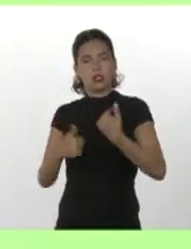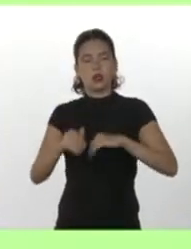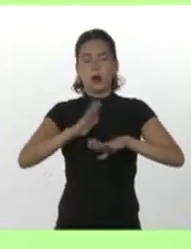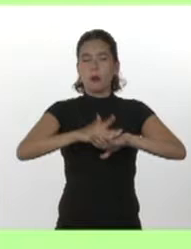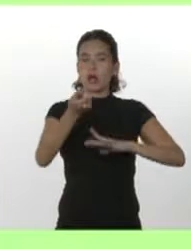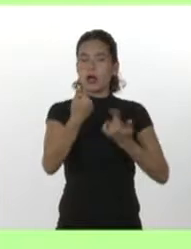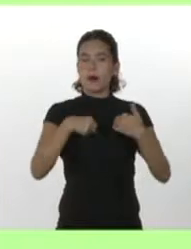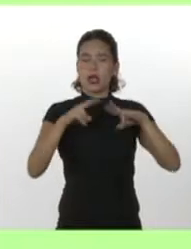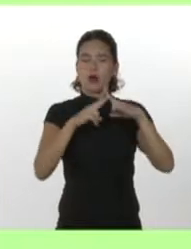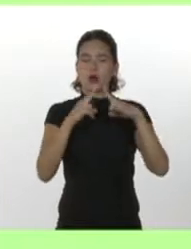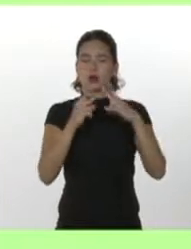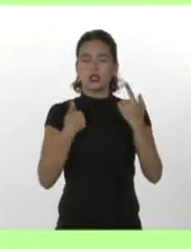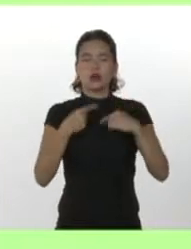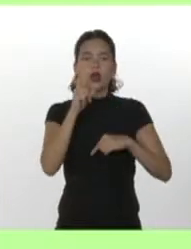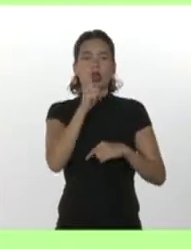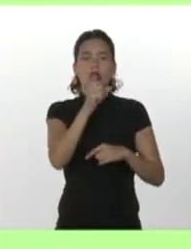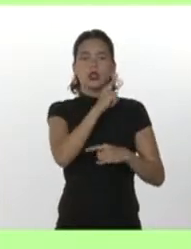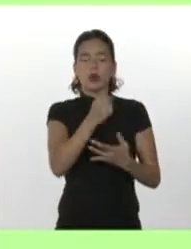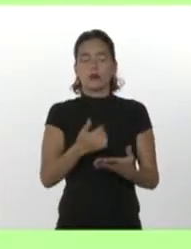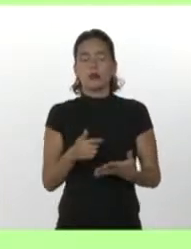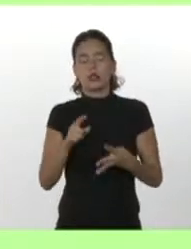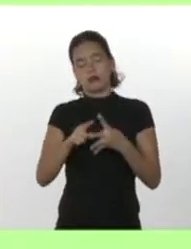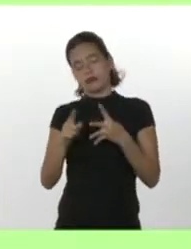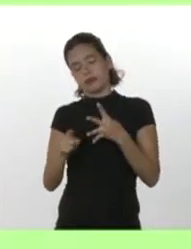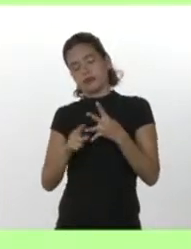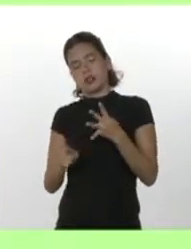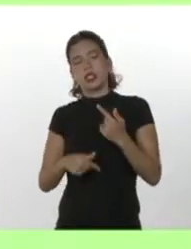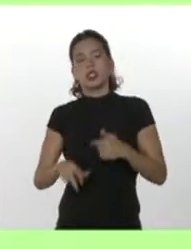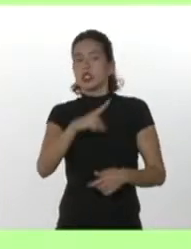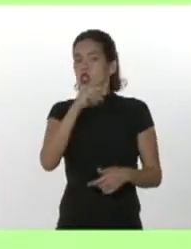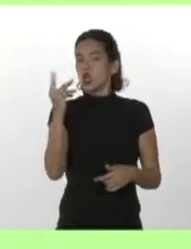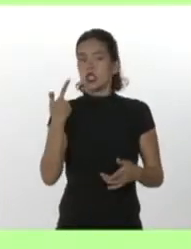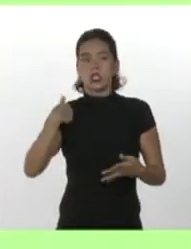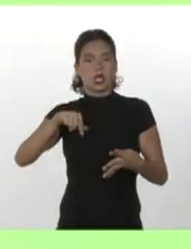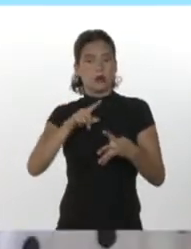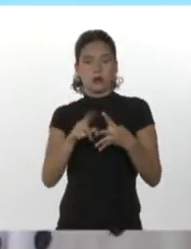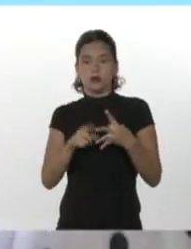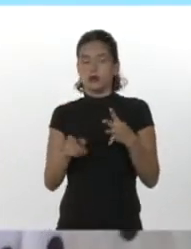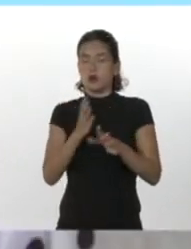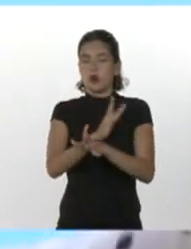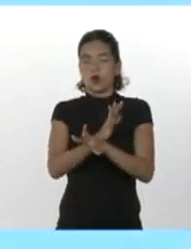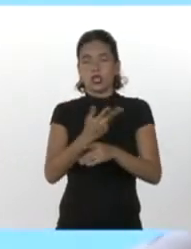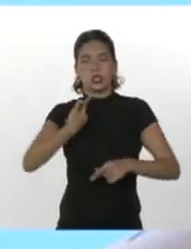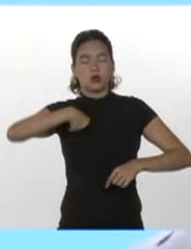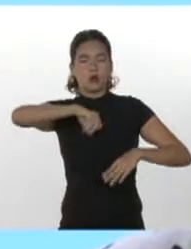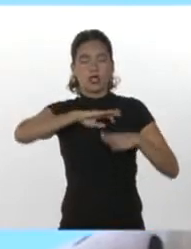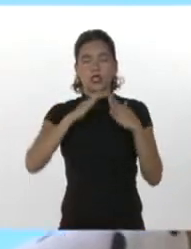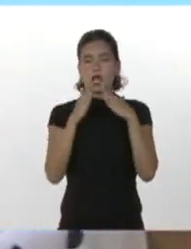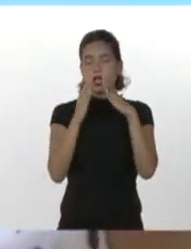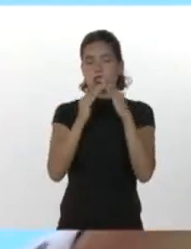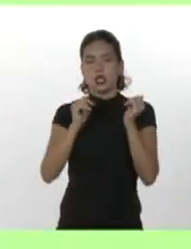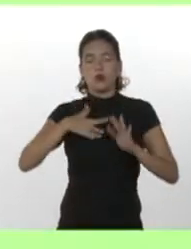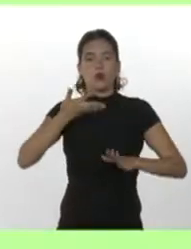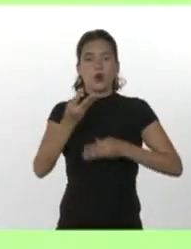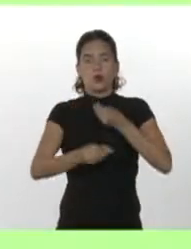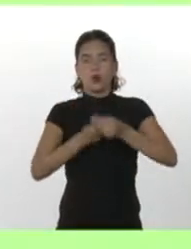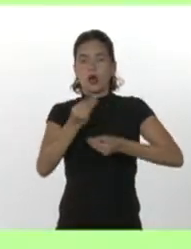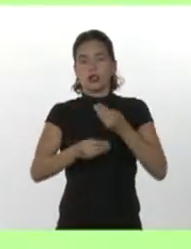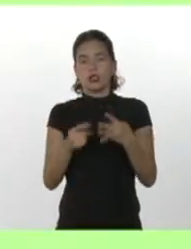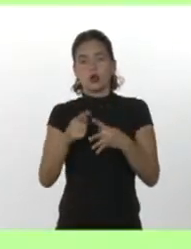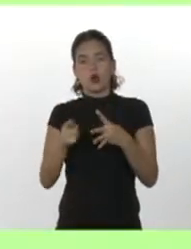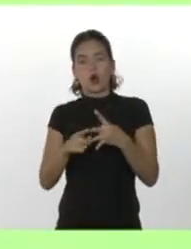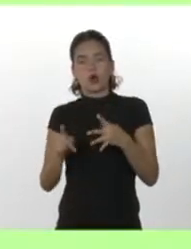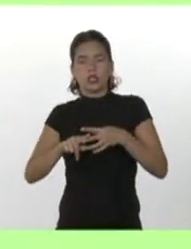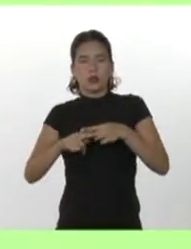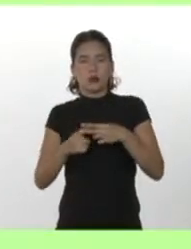Porque va a ir conociendo el nombre de algunos objetos. Si no tenemos algunos objetos, juguetes en nuestra casa, lo podemos hacer con algunos utensilios